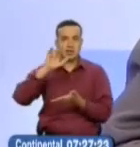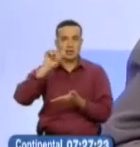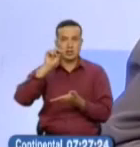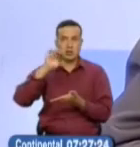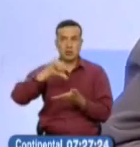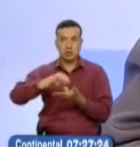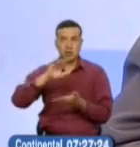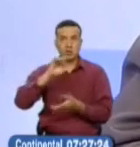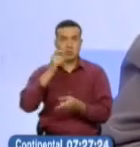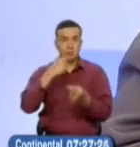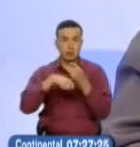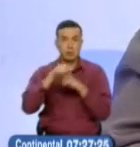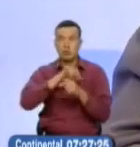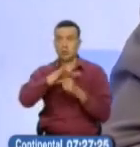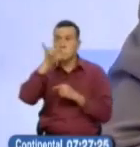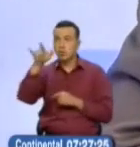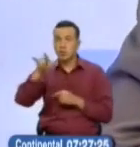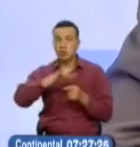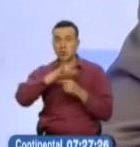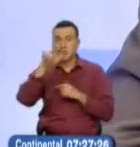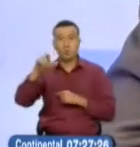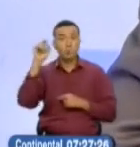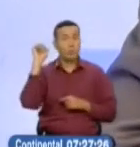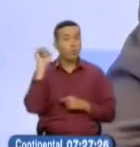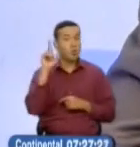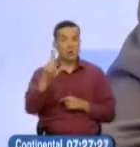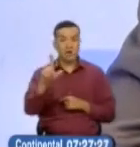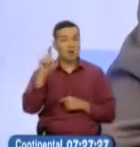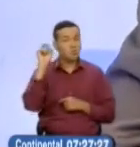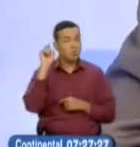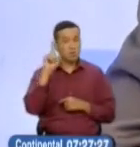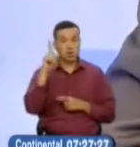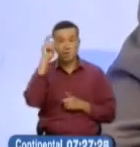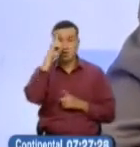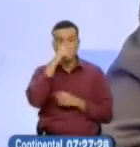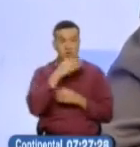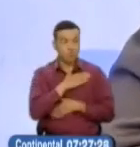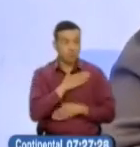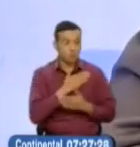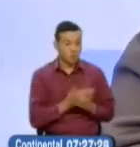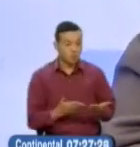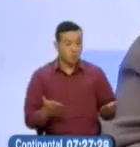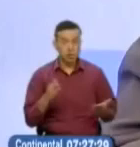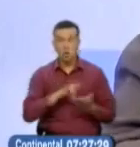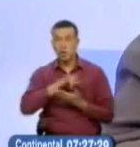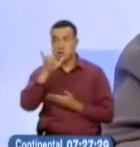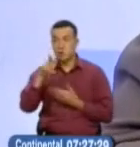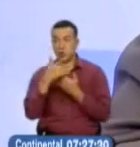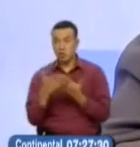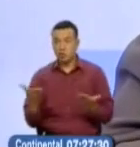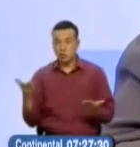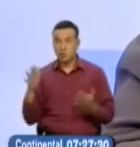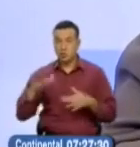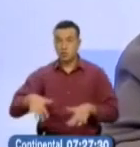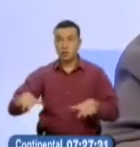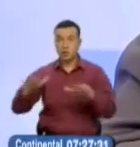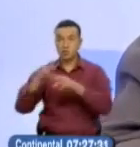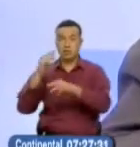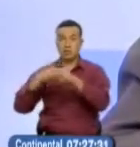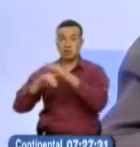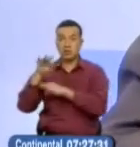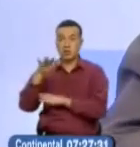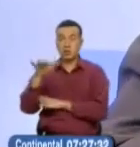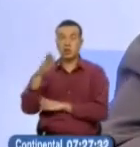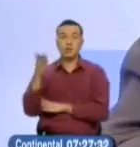costo de transporte que es altísimo hace que nuestros productos para llegar allá a suponer que hay el mercado